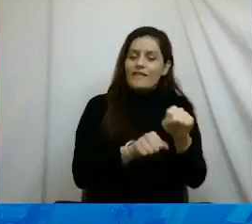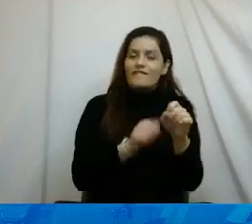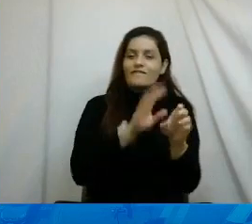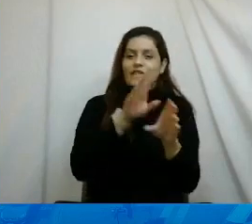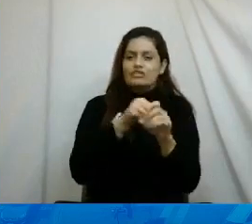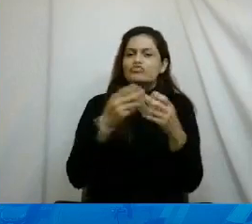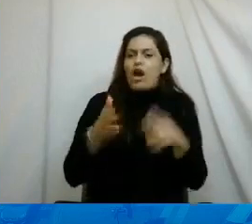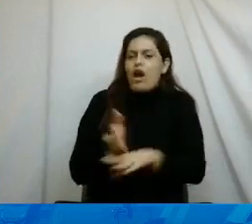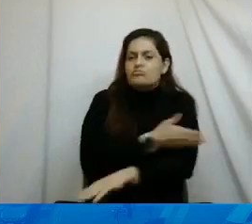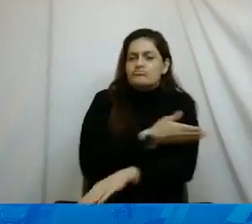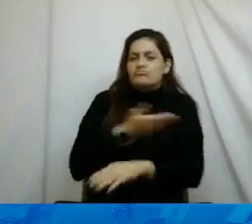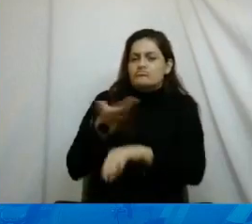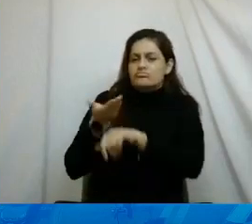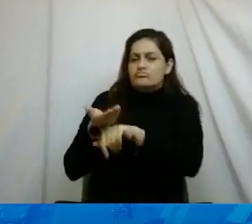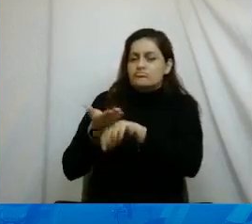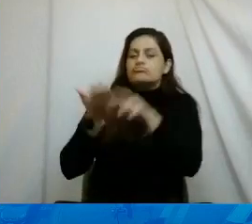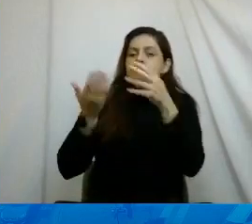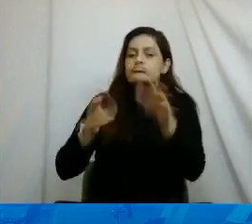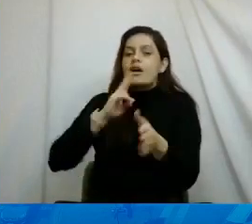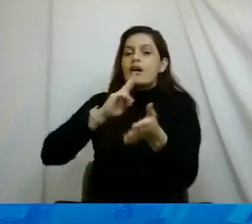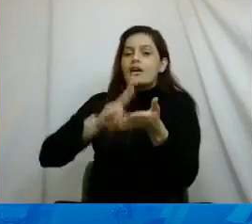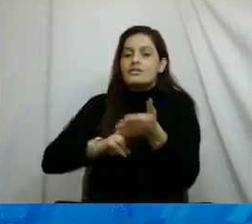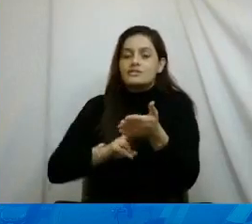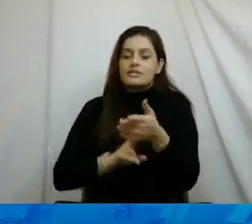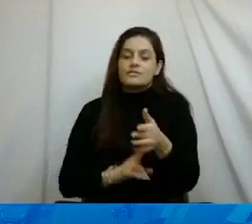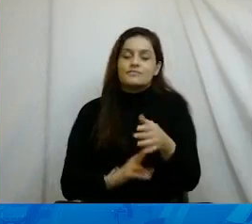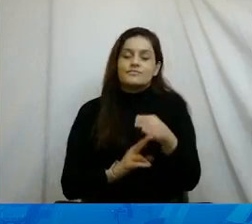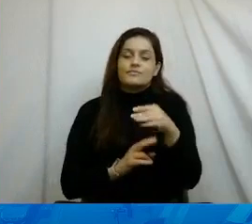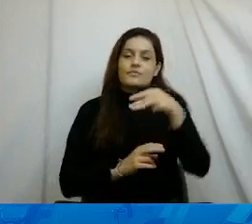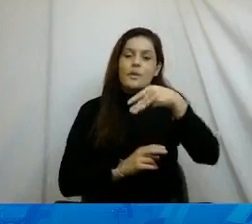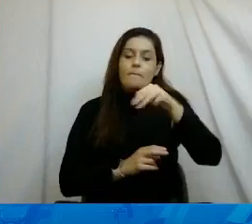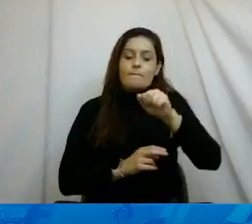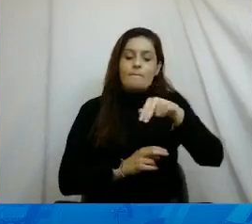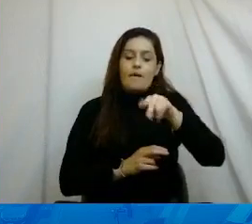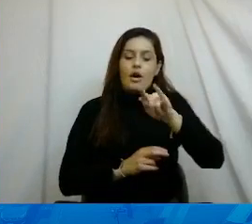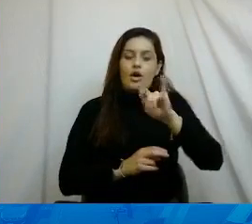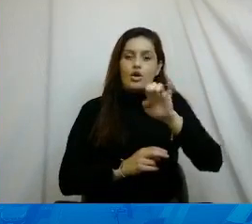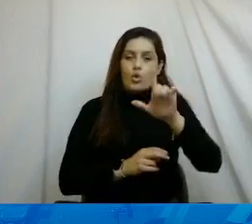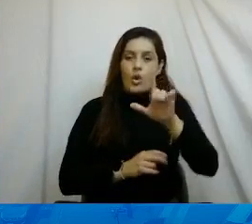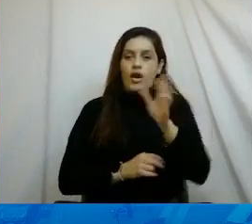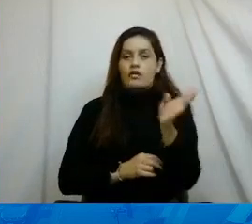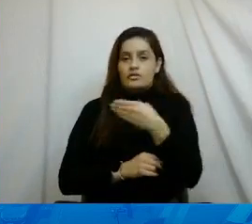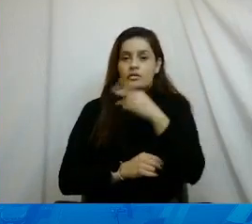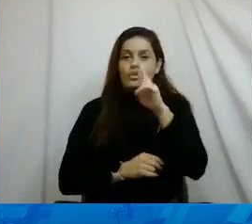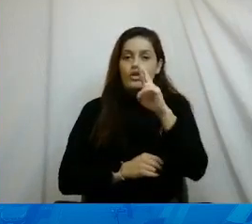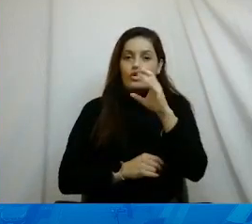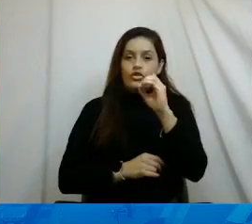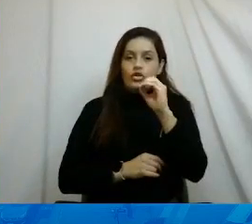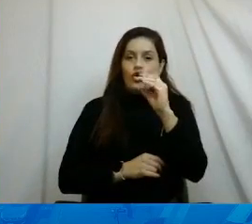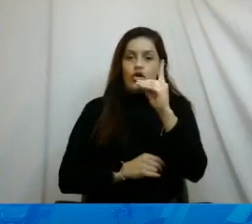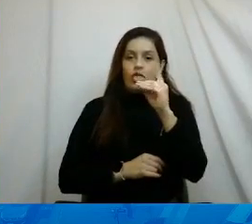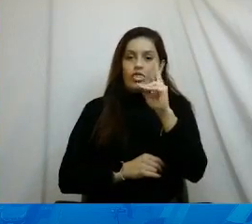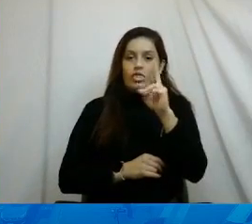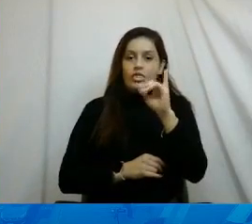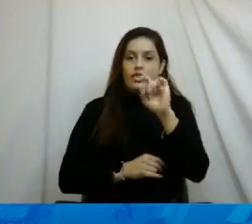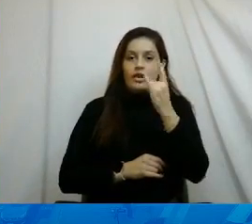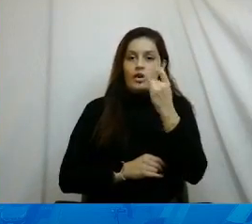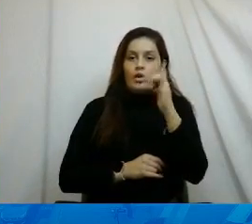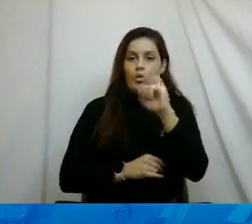una carta junto con el Club de Adulto Mayor que tiene la sede para poder compartirla. Ver en qué va